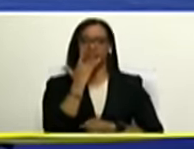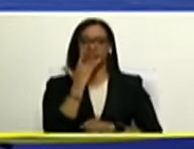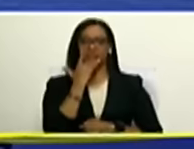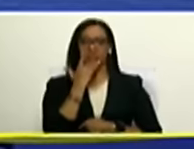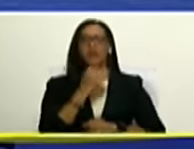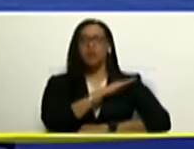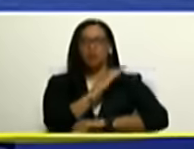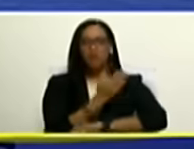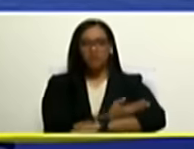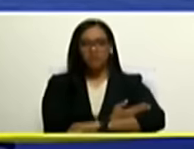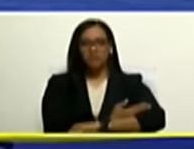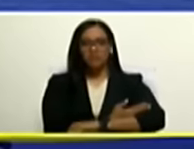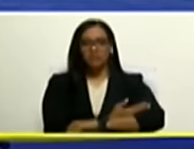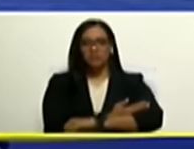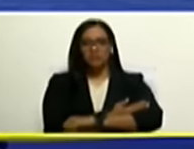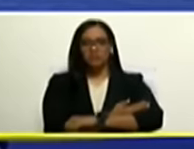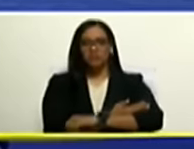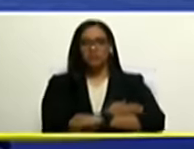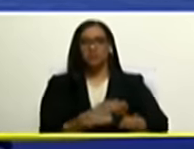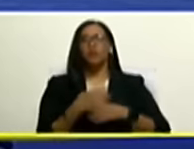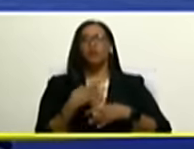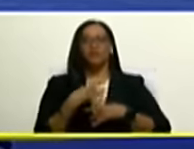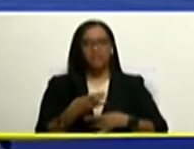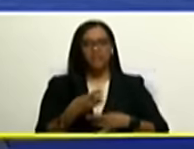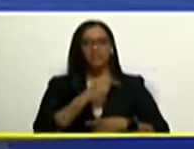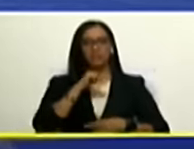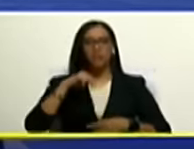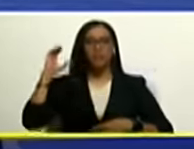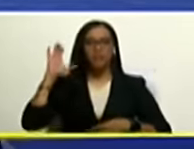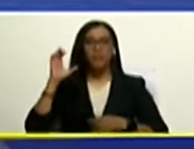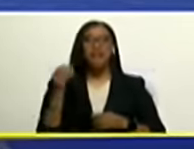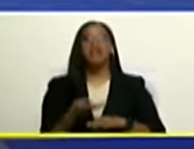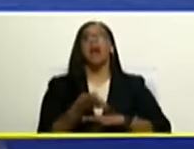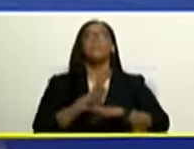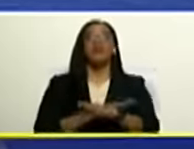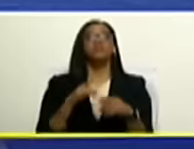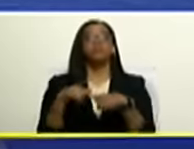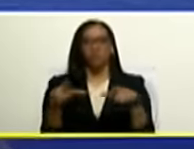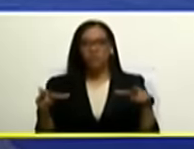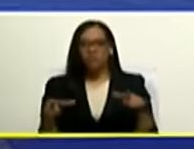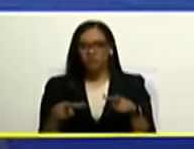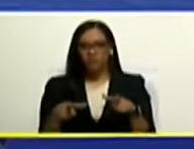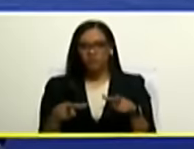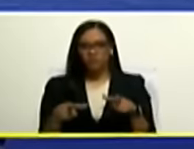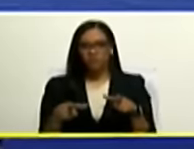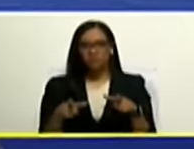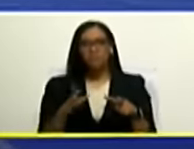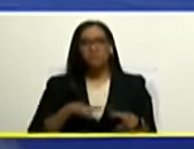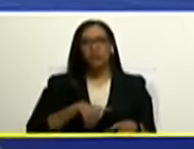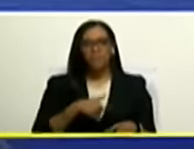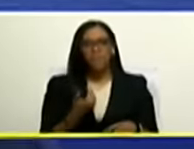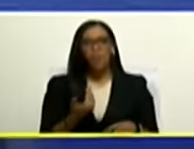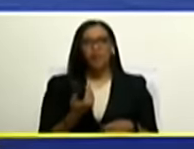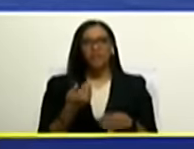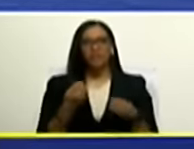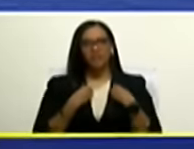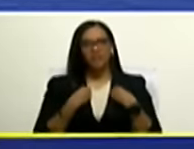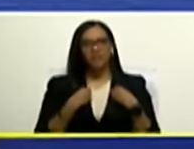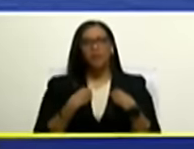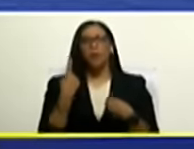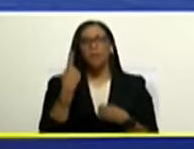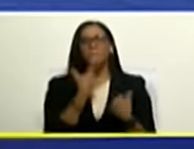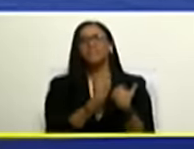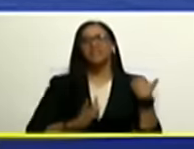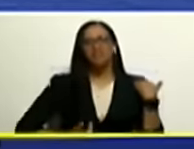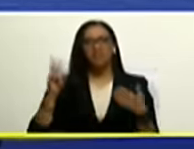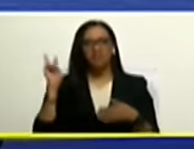con fortaleza los intereses de nuestra patria en las peores circunstancias que puede haber vivido un presidente